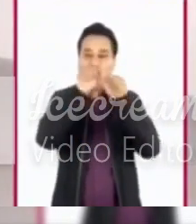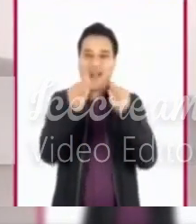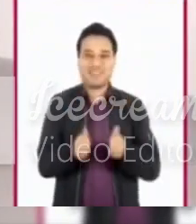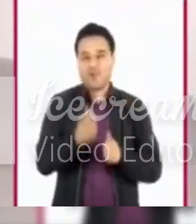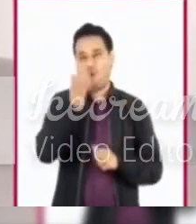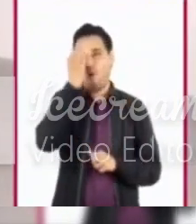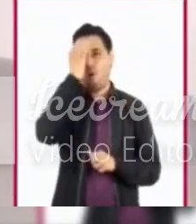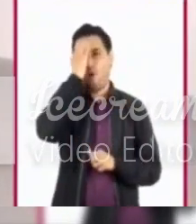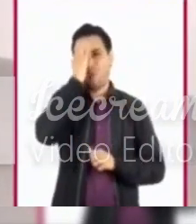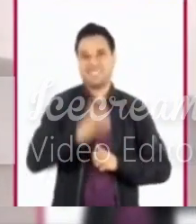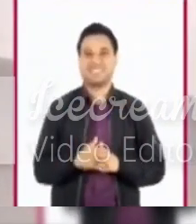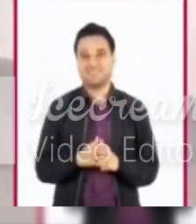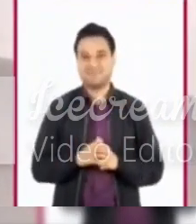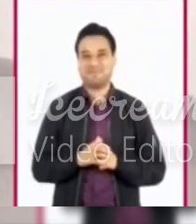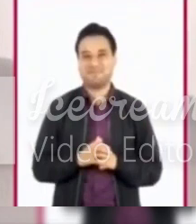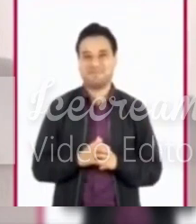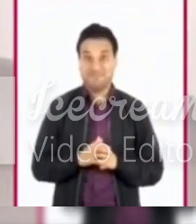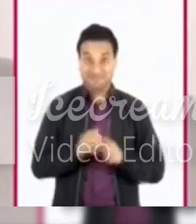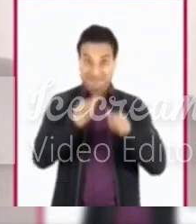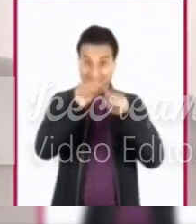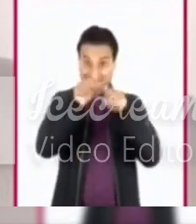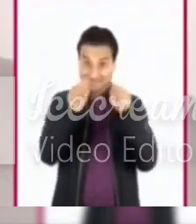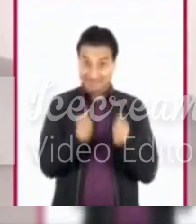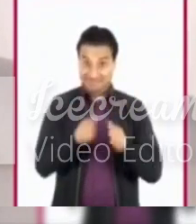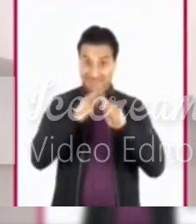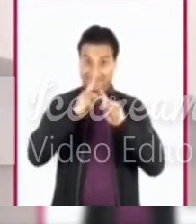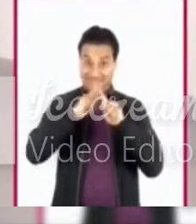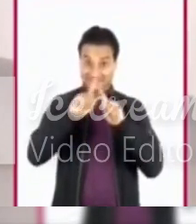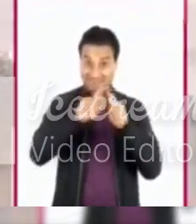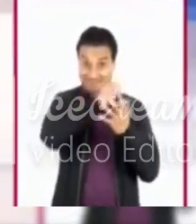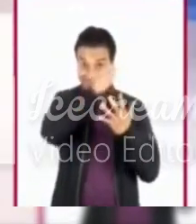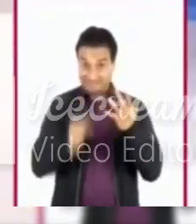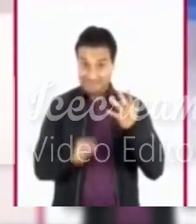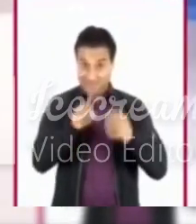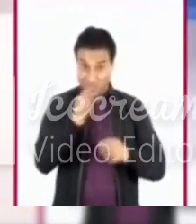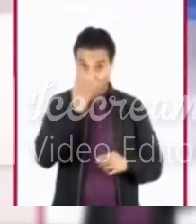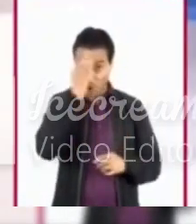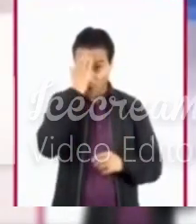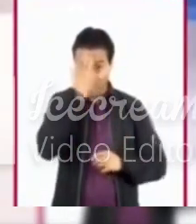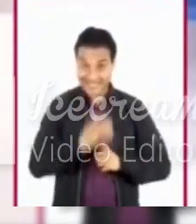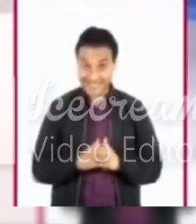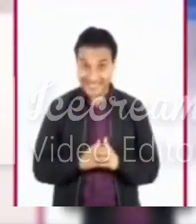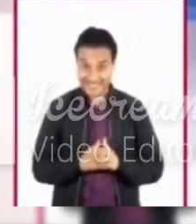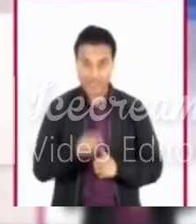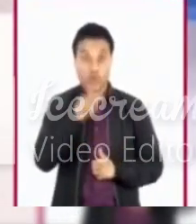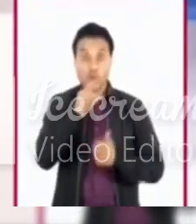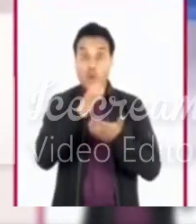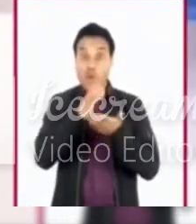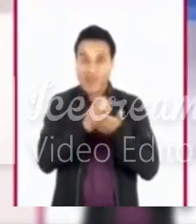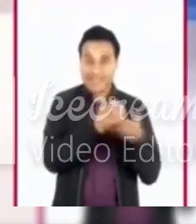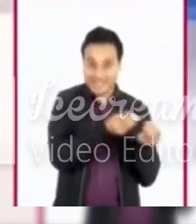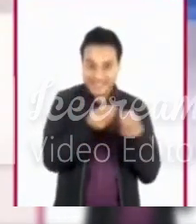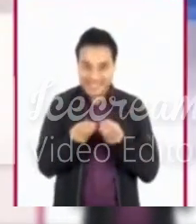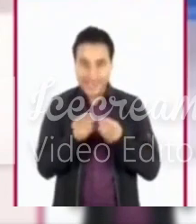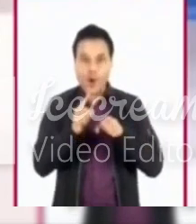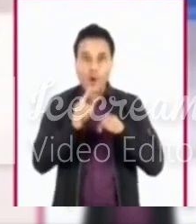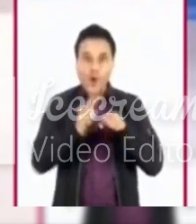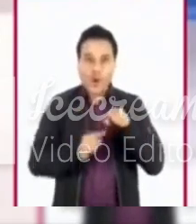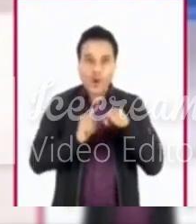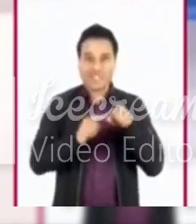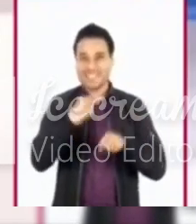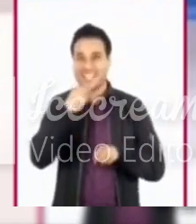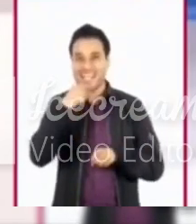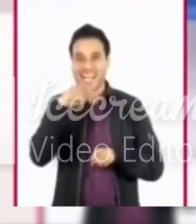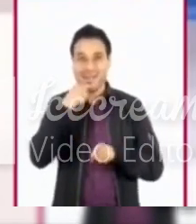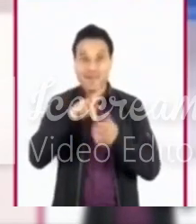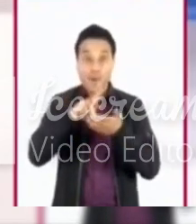formas. ¿Conoces estas múltiples maneras de entrar en contacto con las artes? Alista tu cuaderno, colores, lápiz o